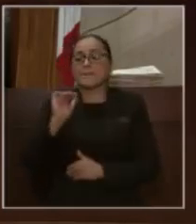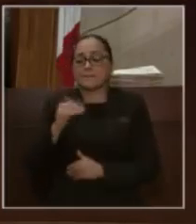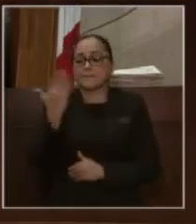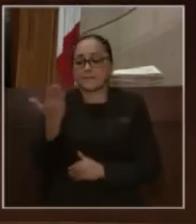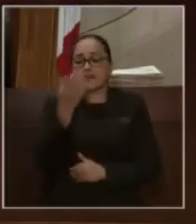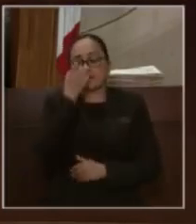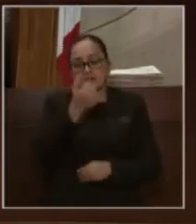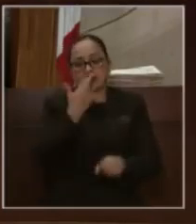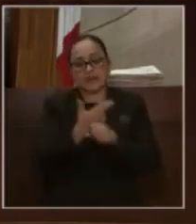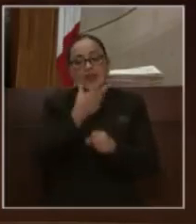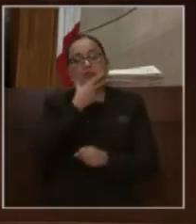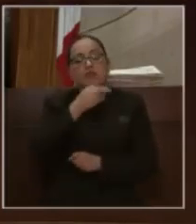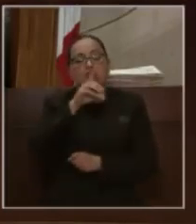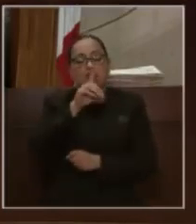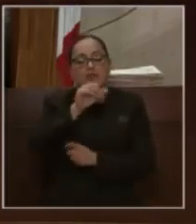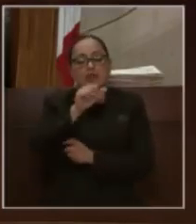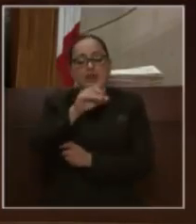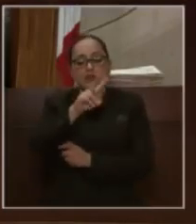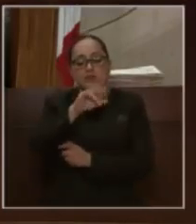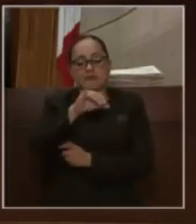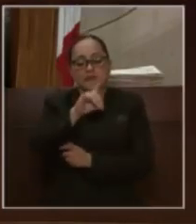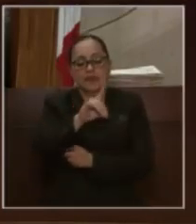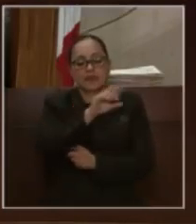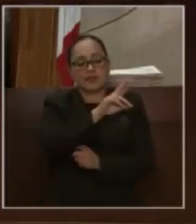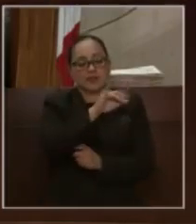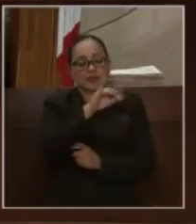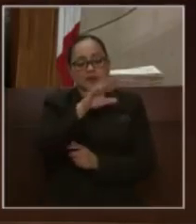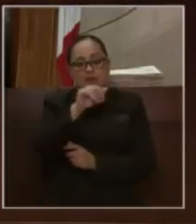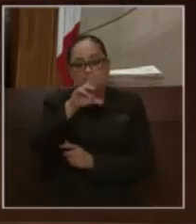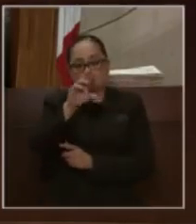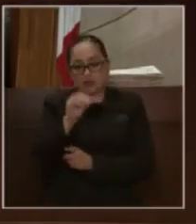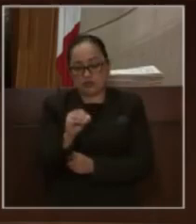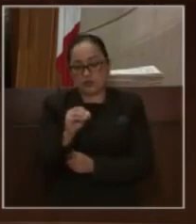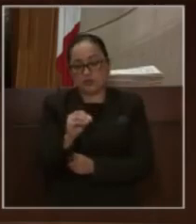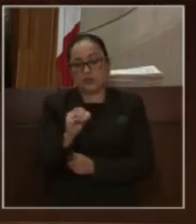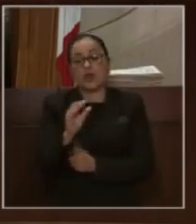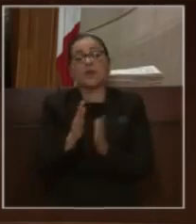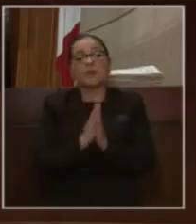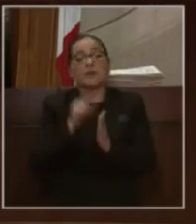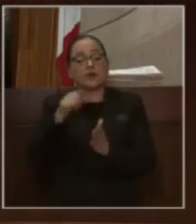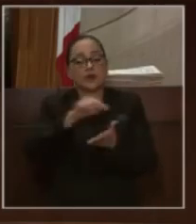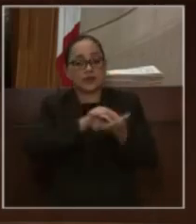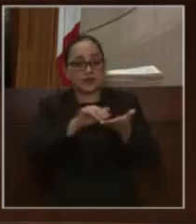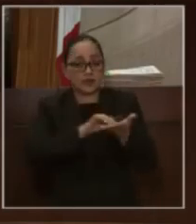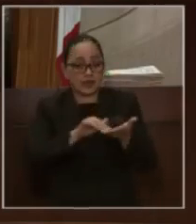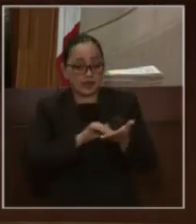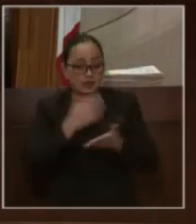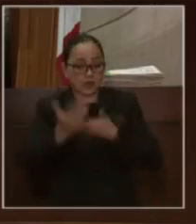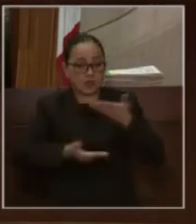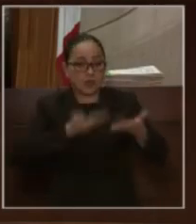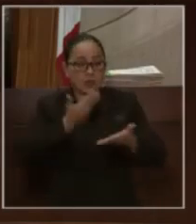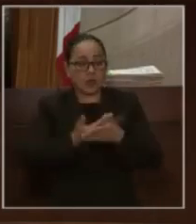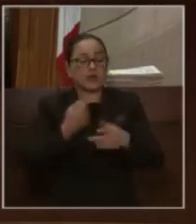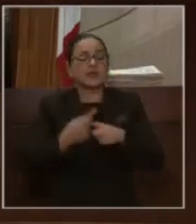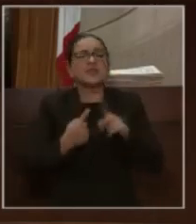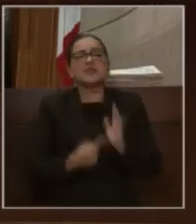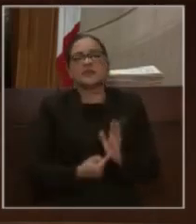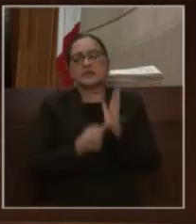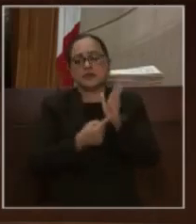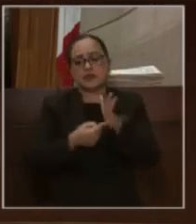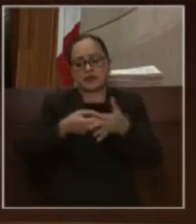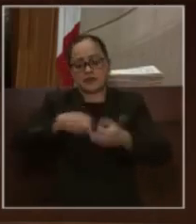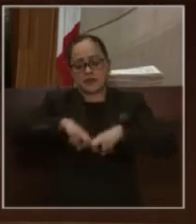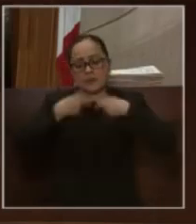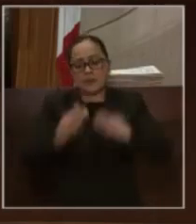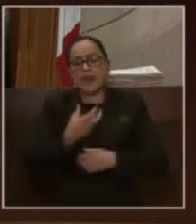al secretario David Ricardo Jaime González, por favor, dé cuenta con el proyecto de resolución que somete a